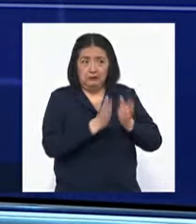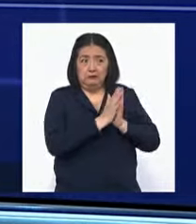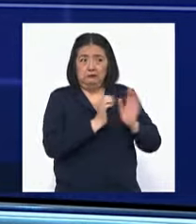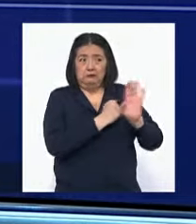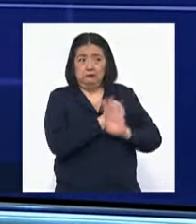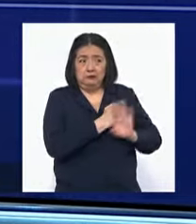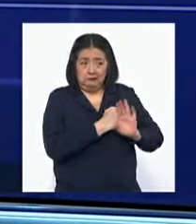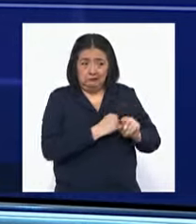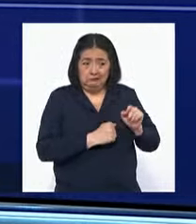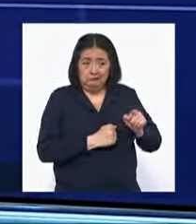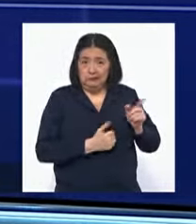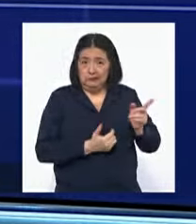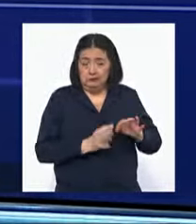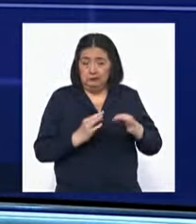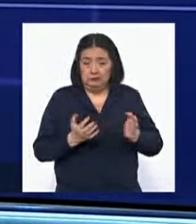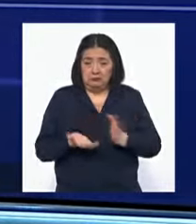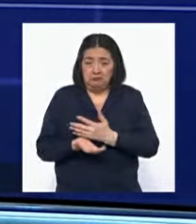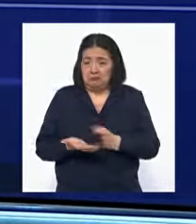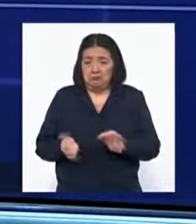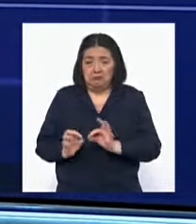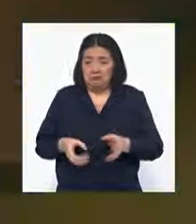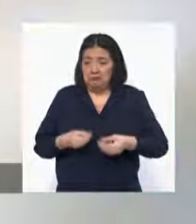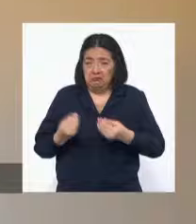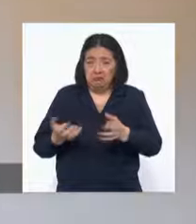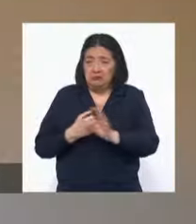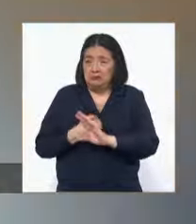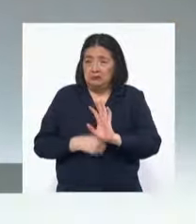él y su familia, pero no se las dieron.